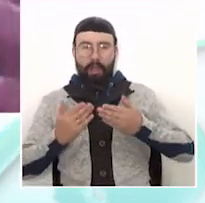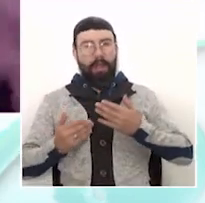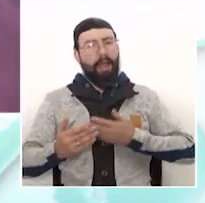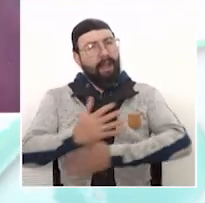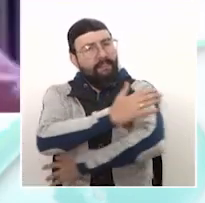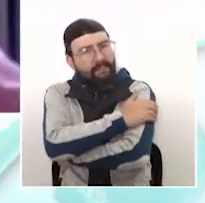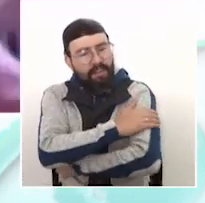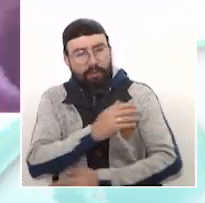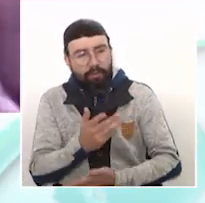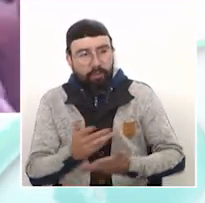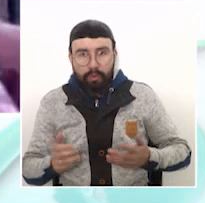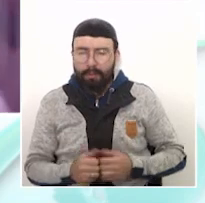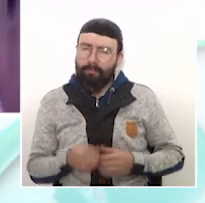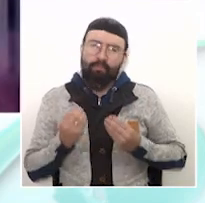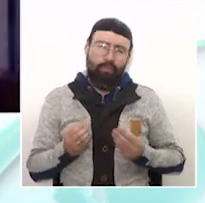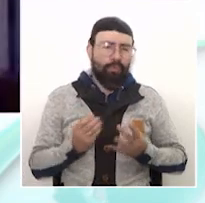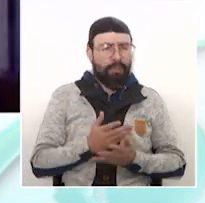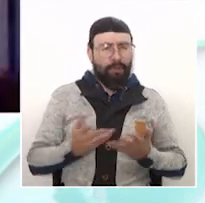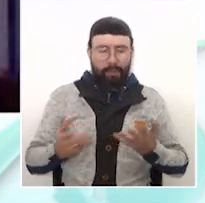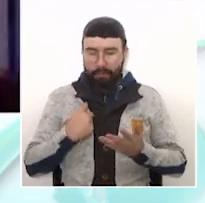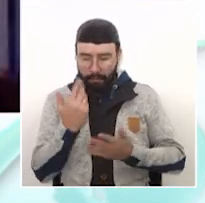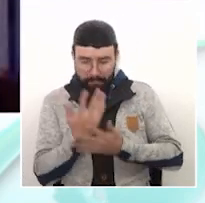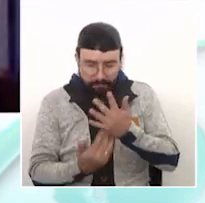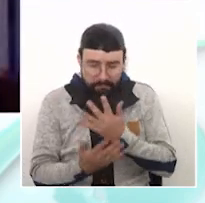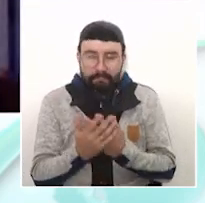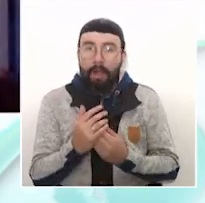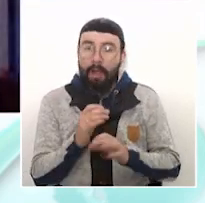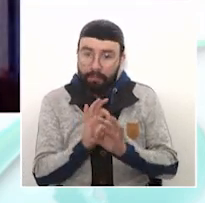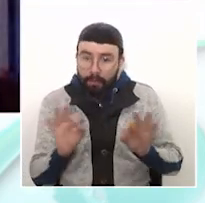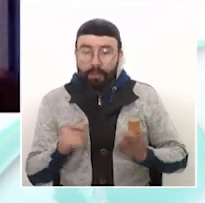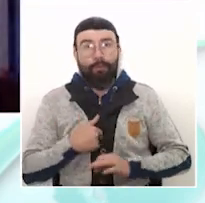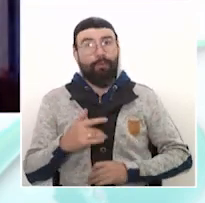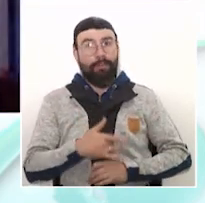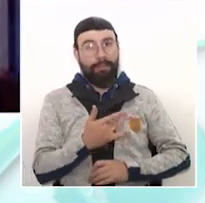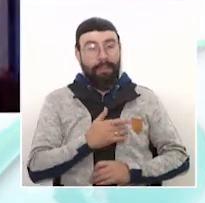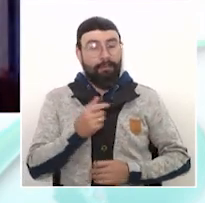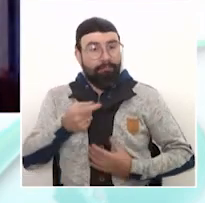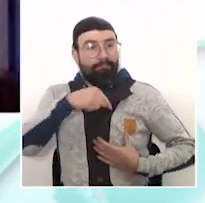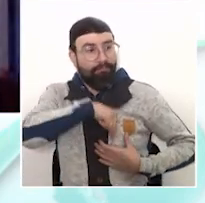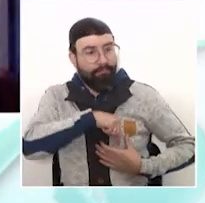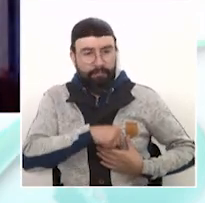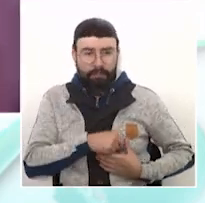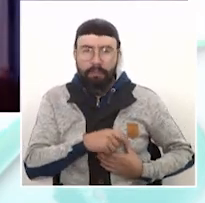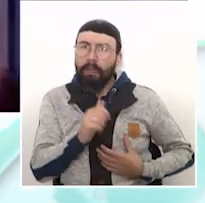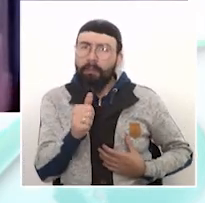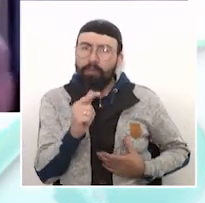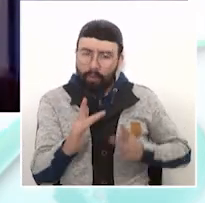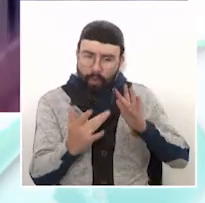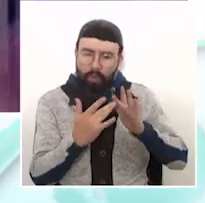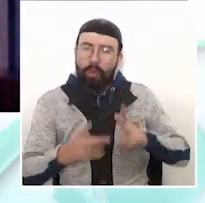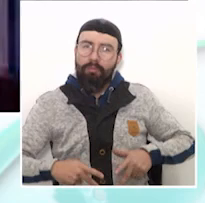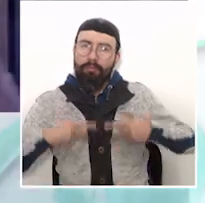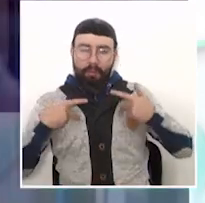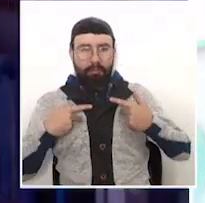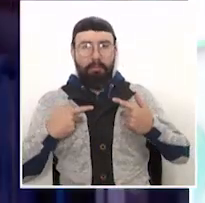abrazas, haces tantas cosas con mis manos y sientes con mi corazón. Cuando hay esa conexión con Dios, con religión o